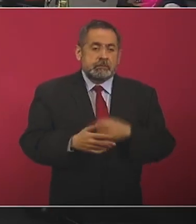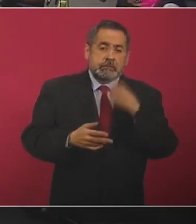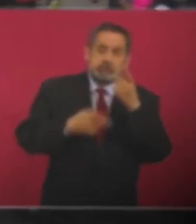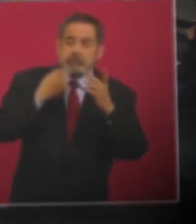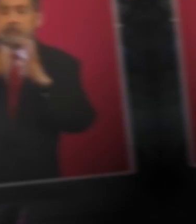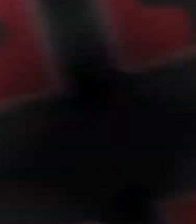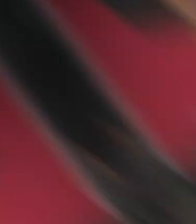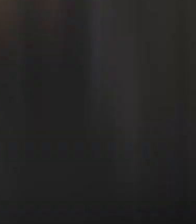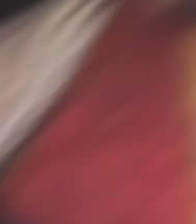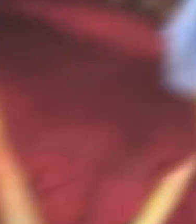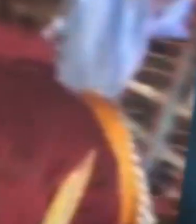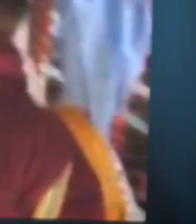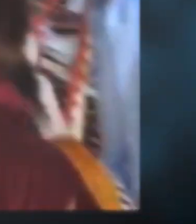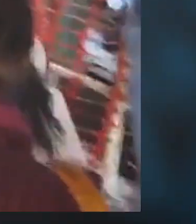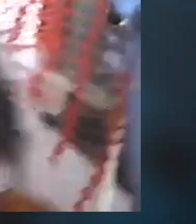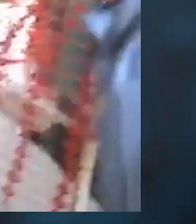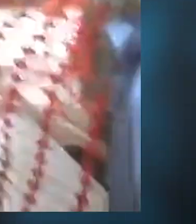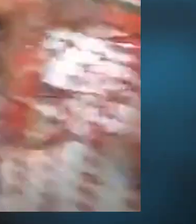la doble moral.